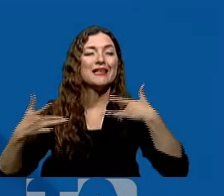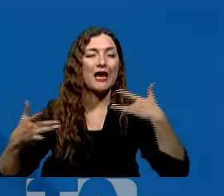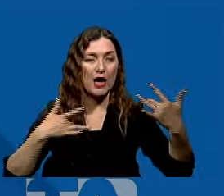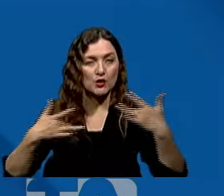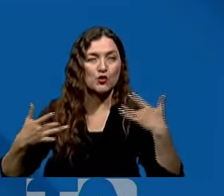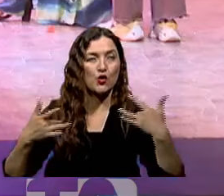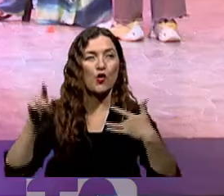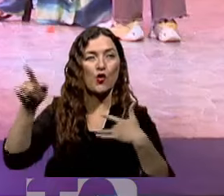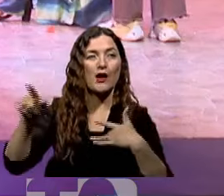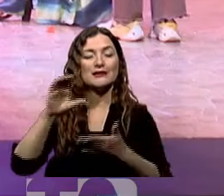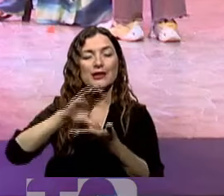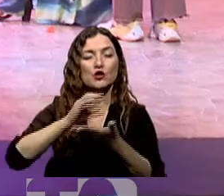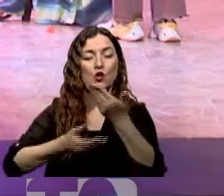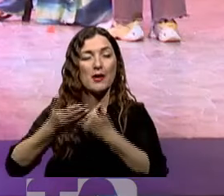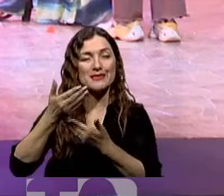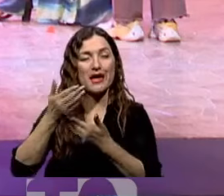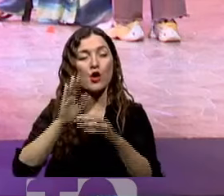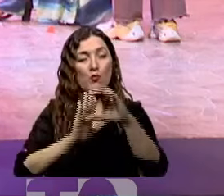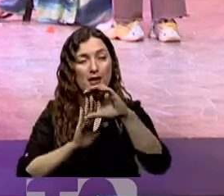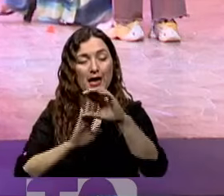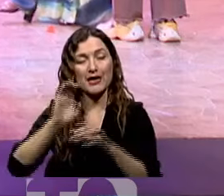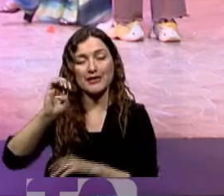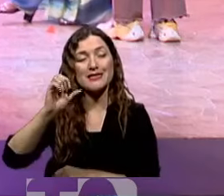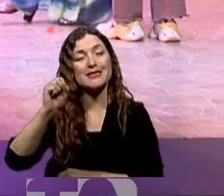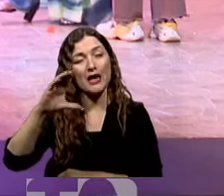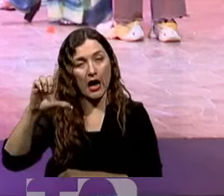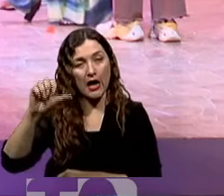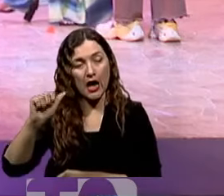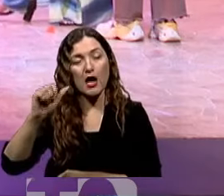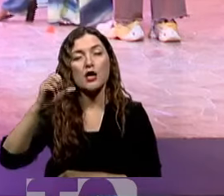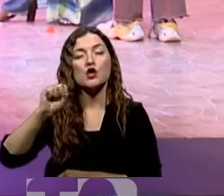el Scala Shopping. Puede conseguirlo en la página web del teatro,